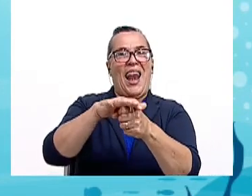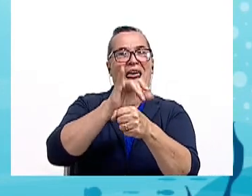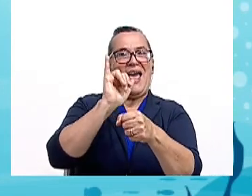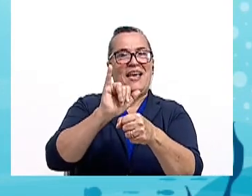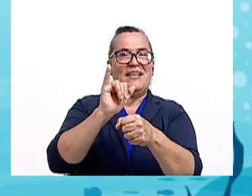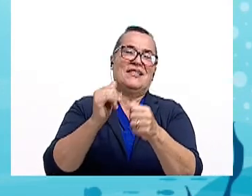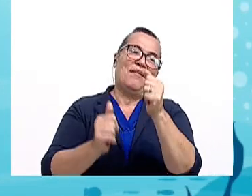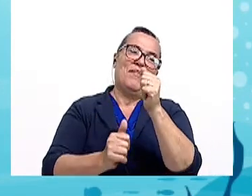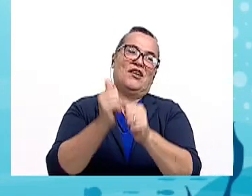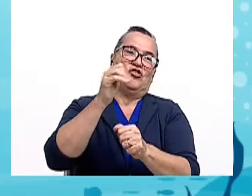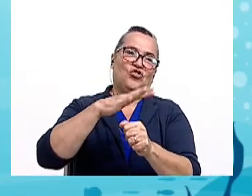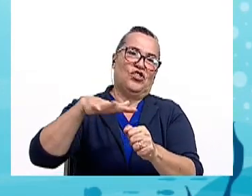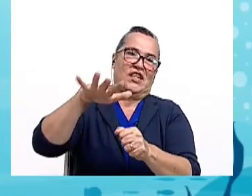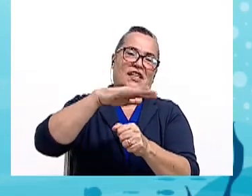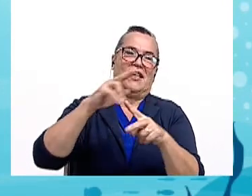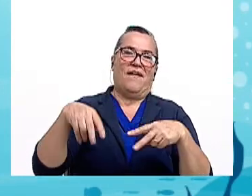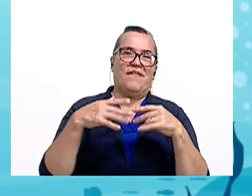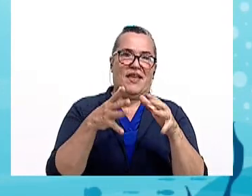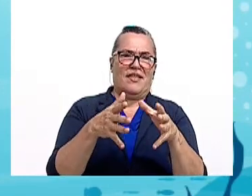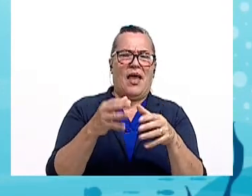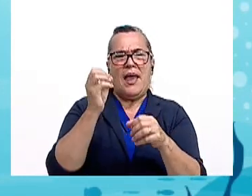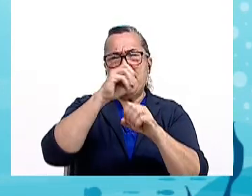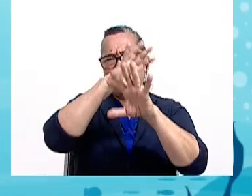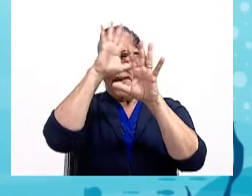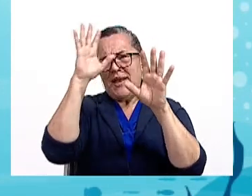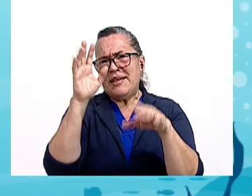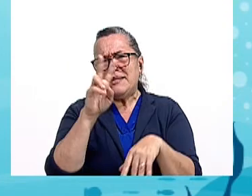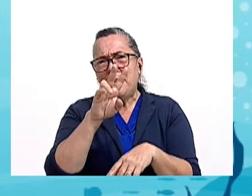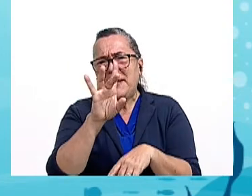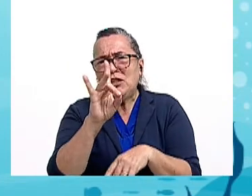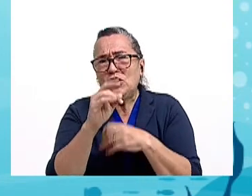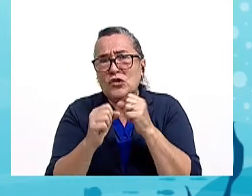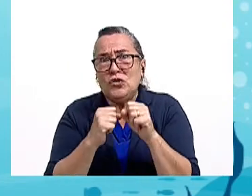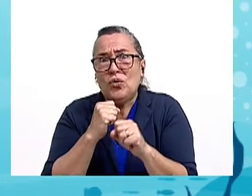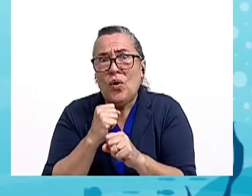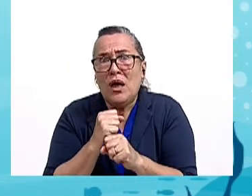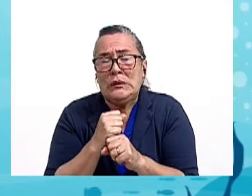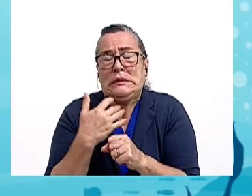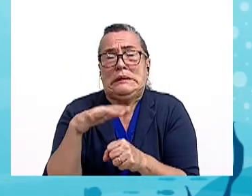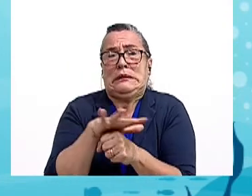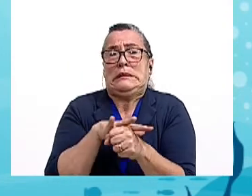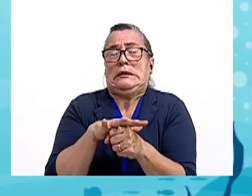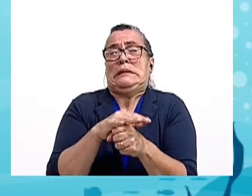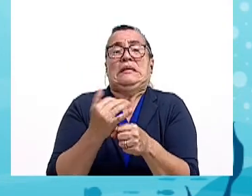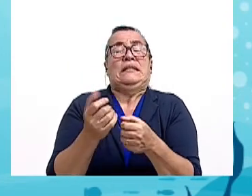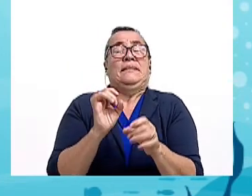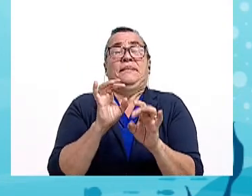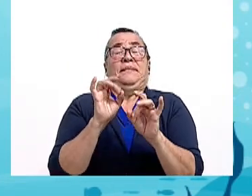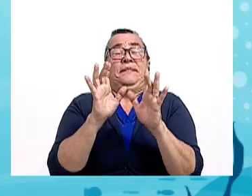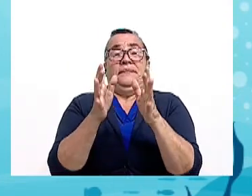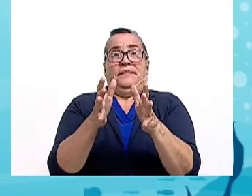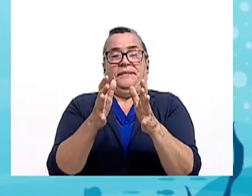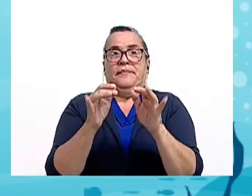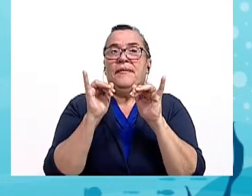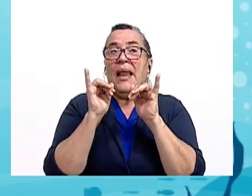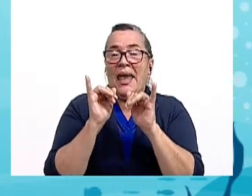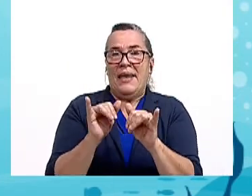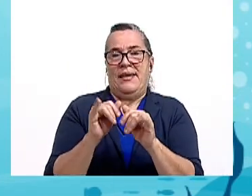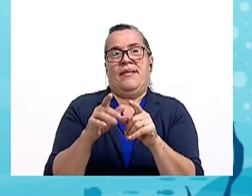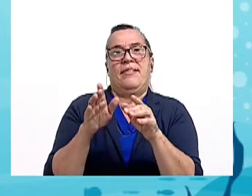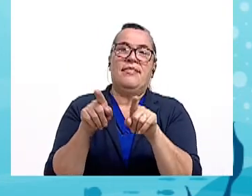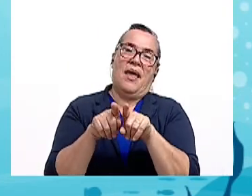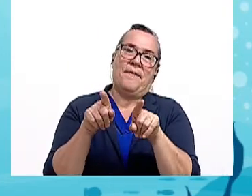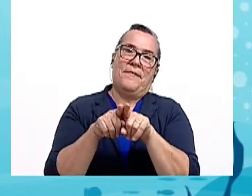la mayor parte de su vida. ¿Se imaginan ustedes estar 28 años? Ay, no, terrible. Bueno,